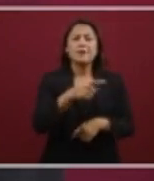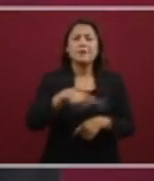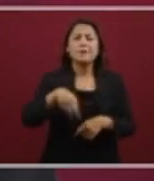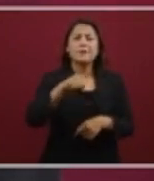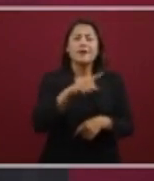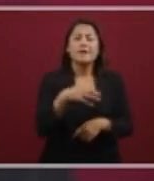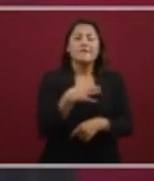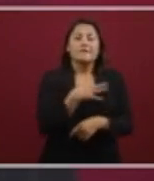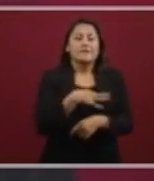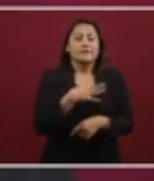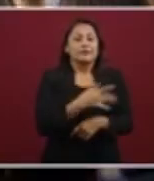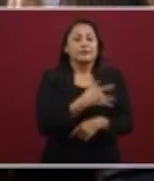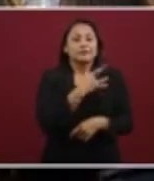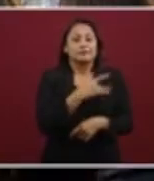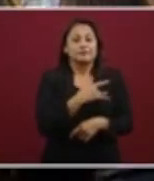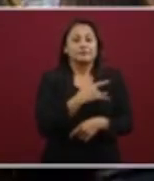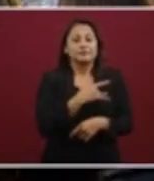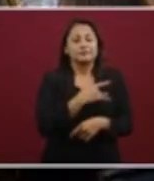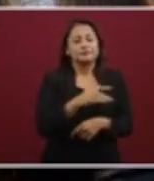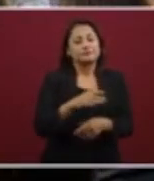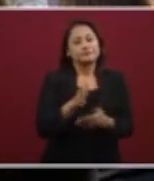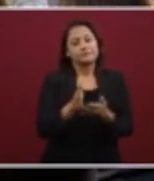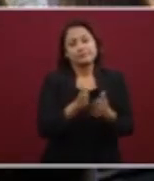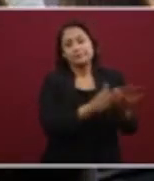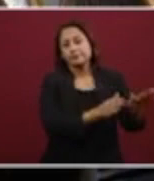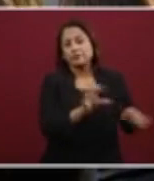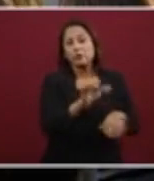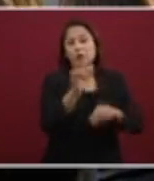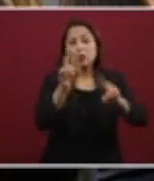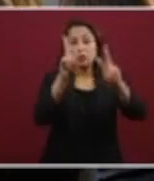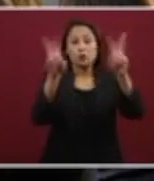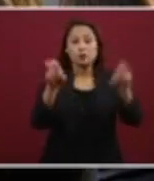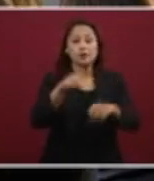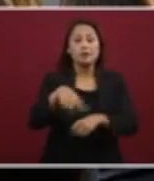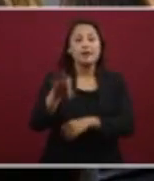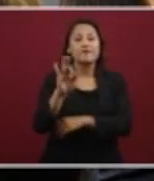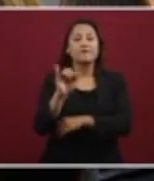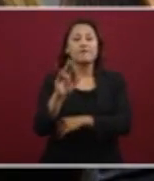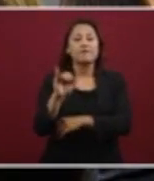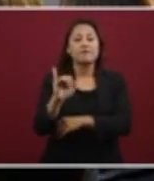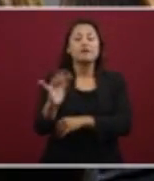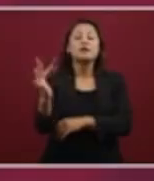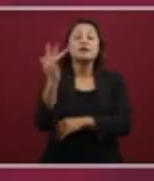Acerca de lo de los fifís, se malinterpretó.